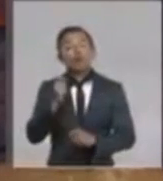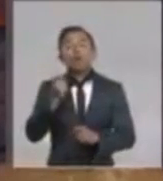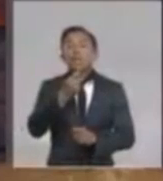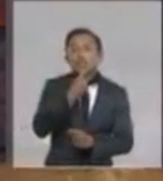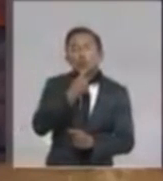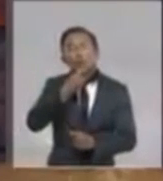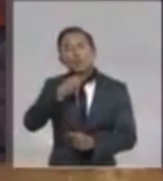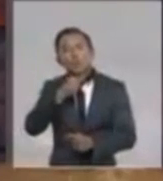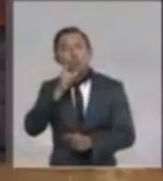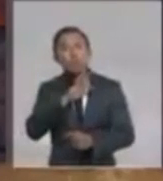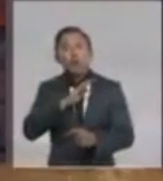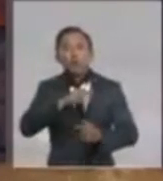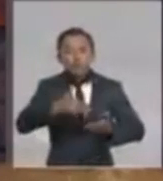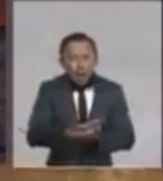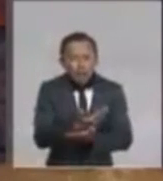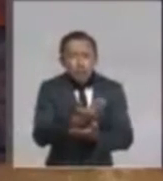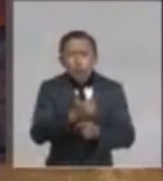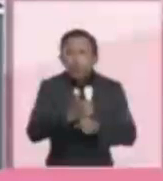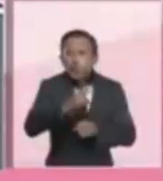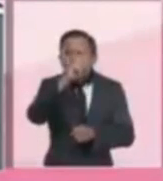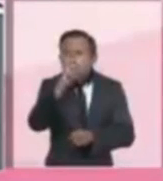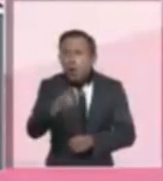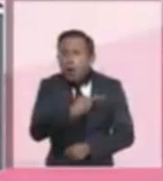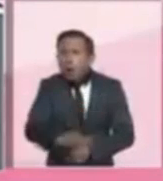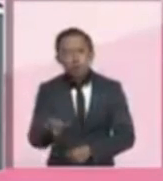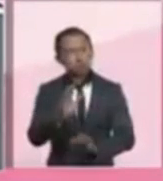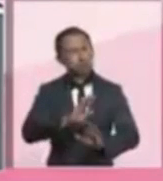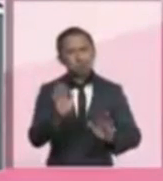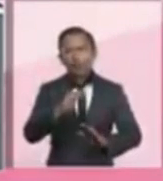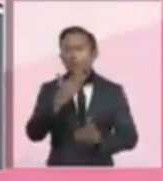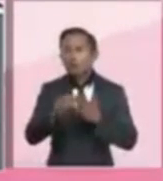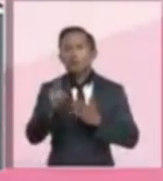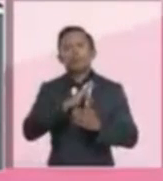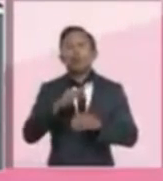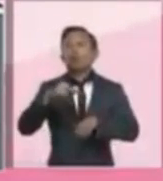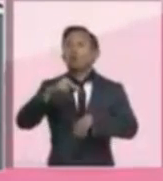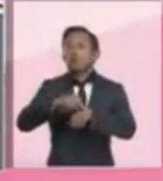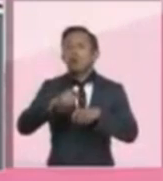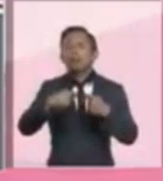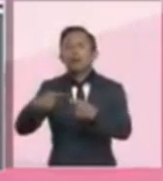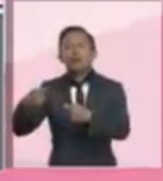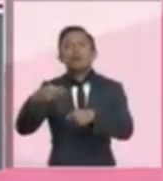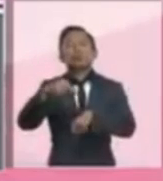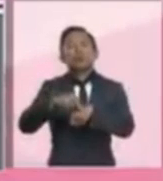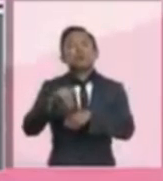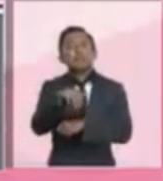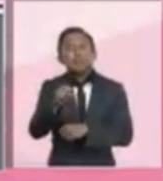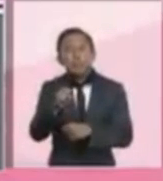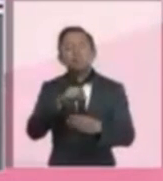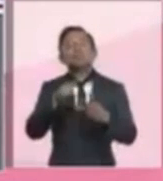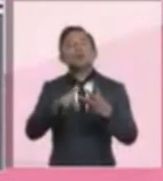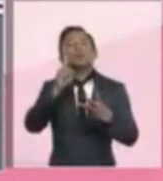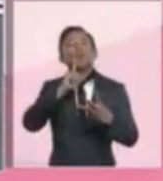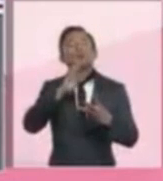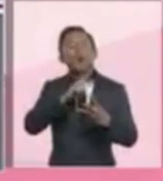pobreza extrema. Trabajaremos para que el trabajo doméstico tenga seguridad social. Trabajaremos para que las mujeres tengan crédito a la